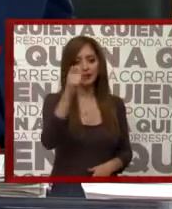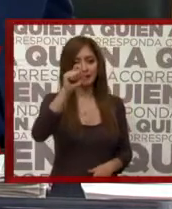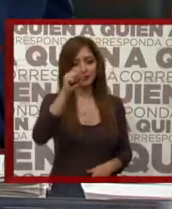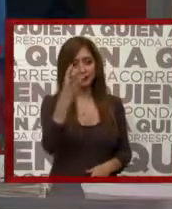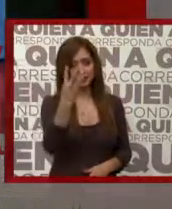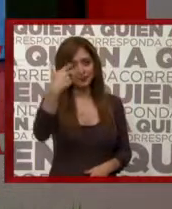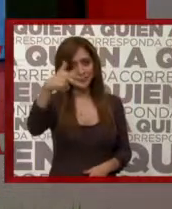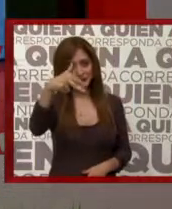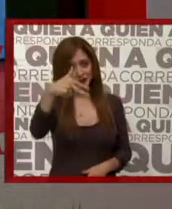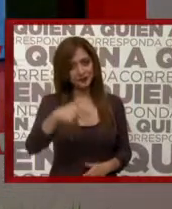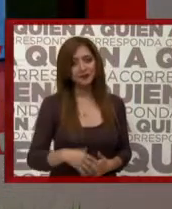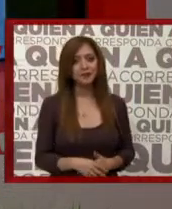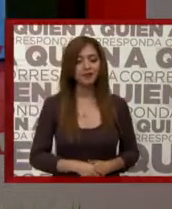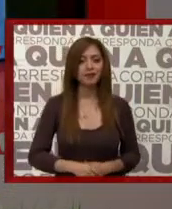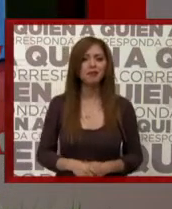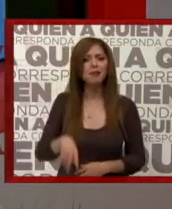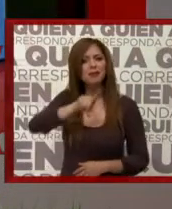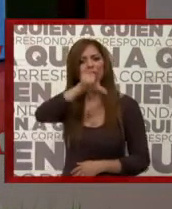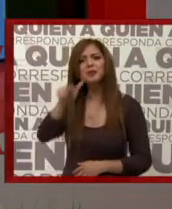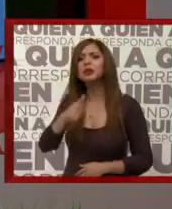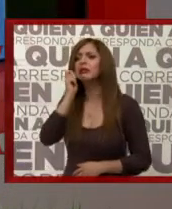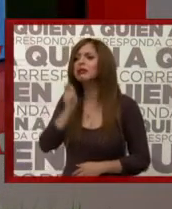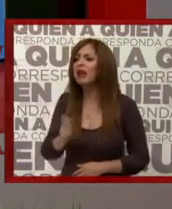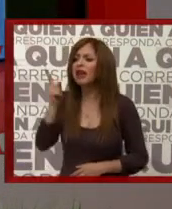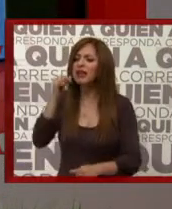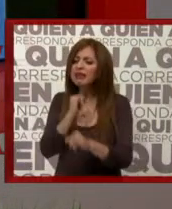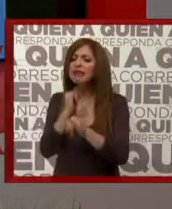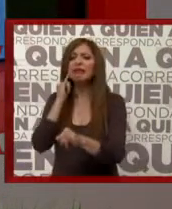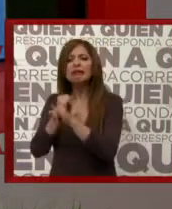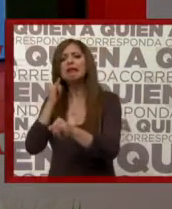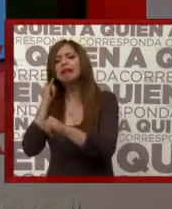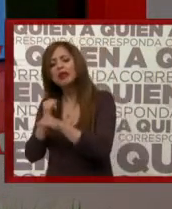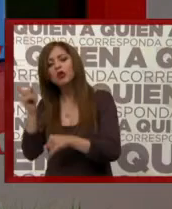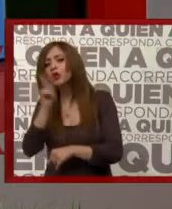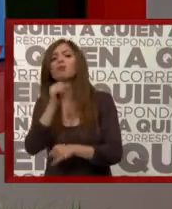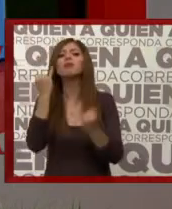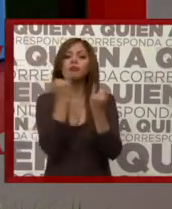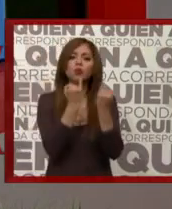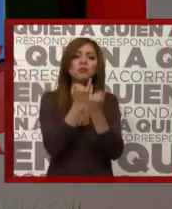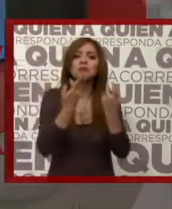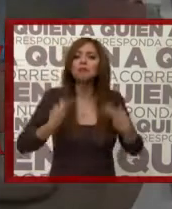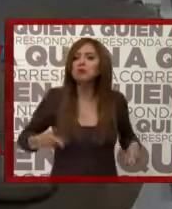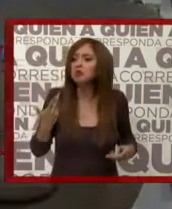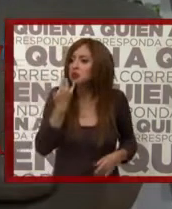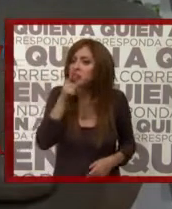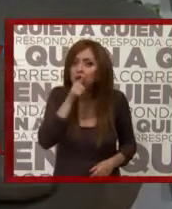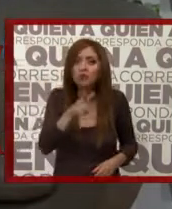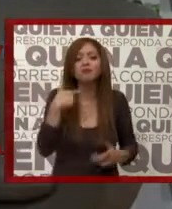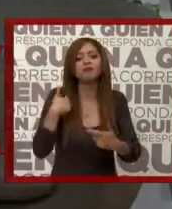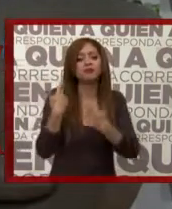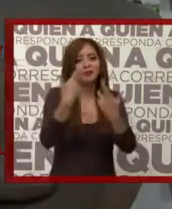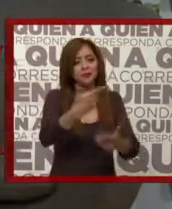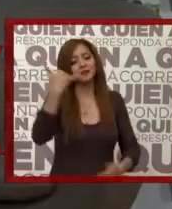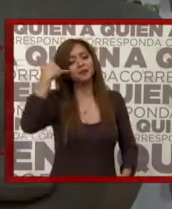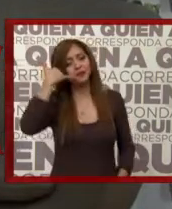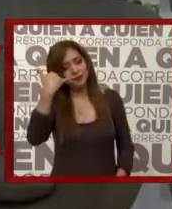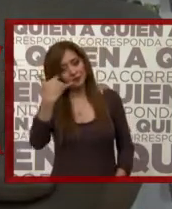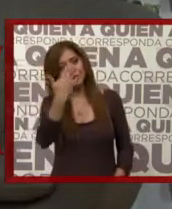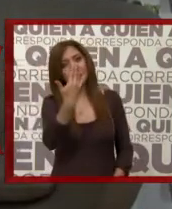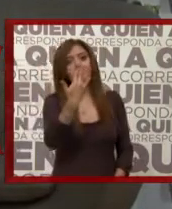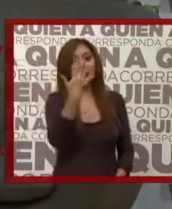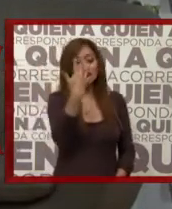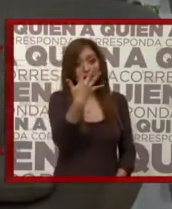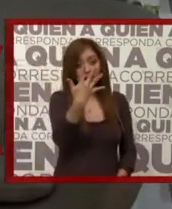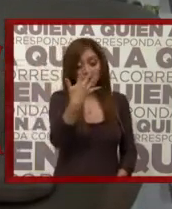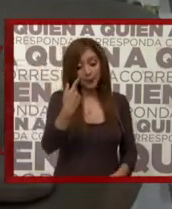5166-2313. Ahí está, para que luego no se anden quejando que solo lo damos a través de las redes sociales, para quienes no tienen cuenta de Twitter, ahí está la línea AQC. 5